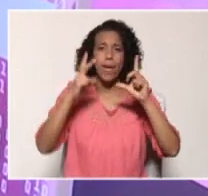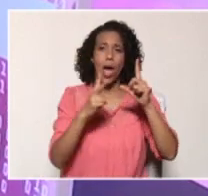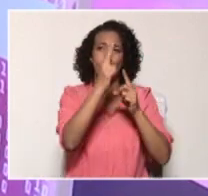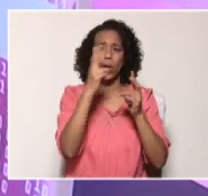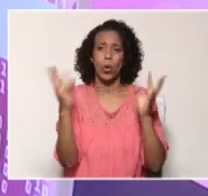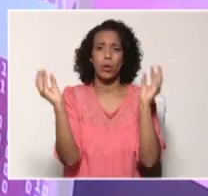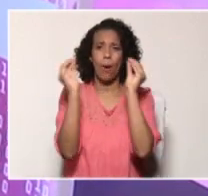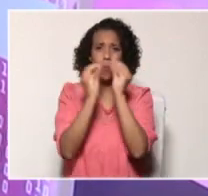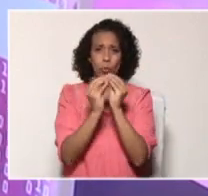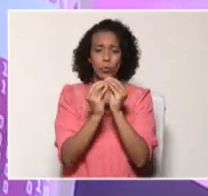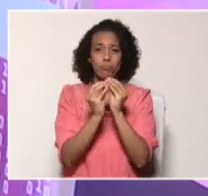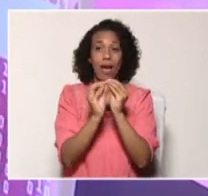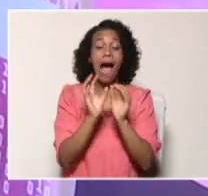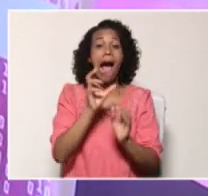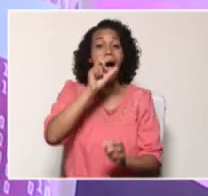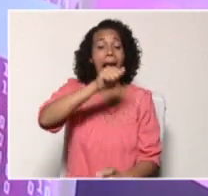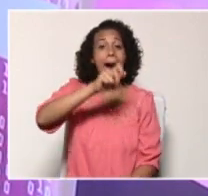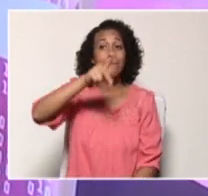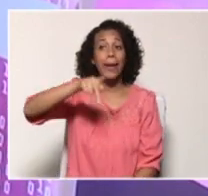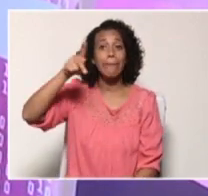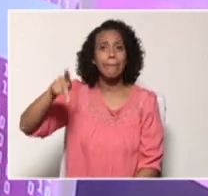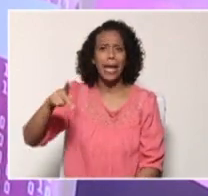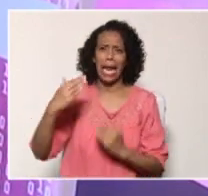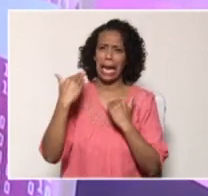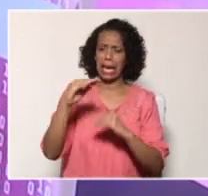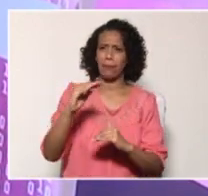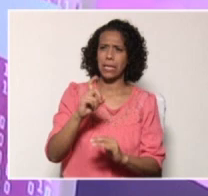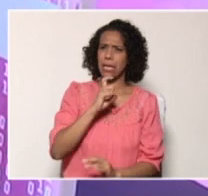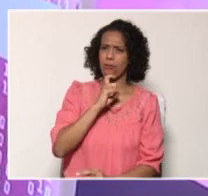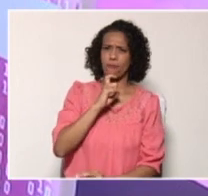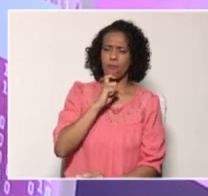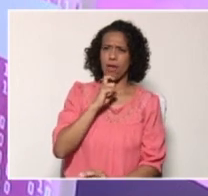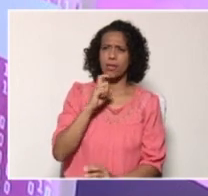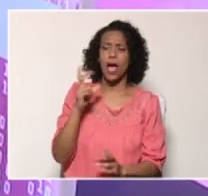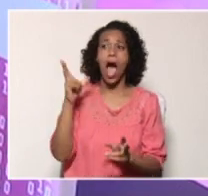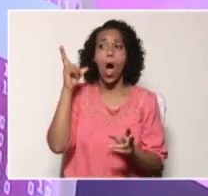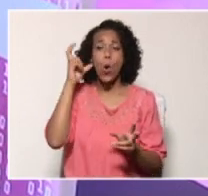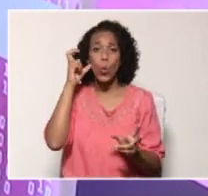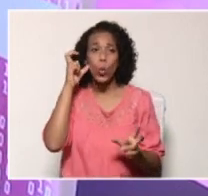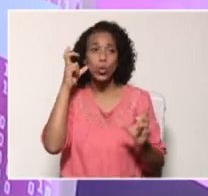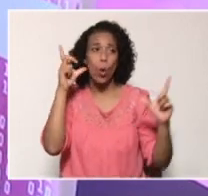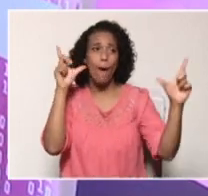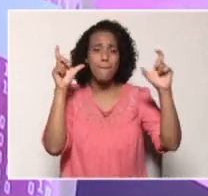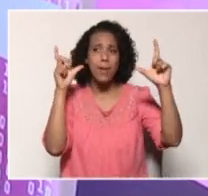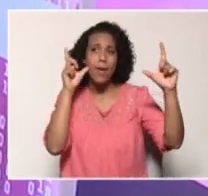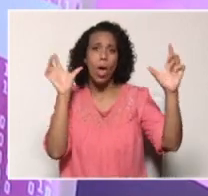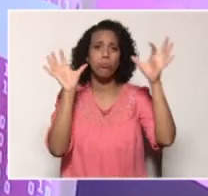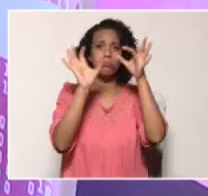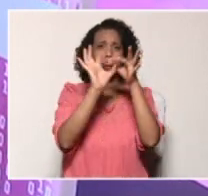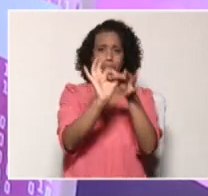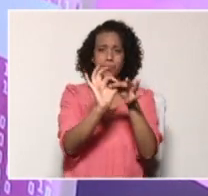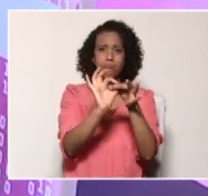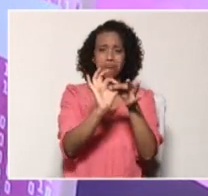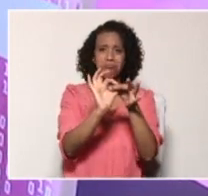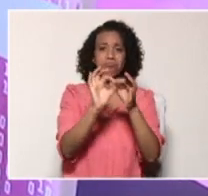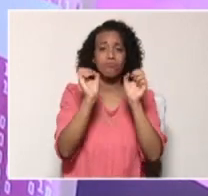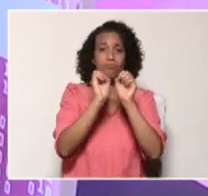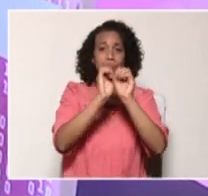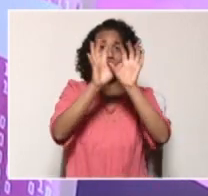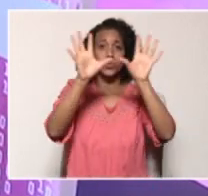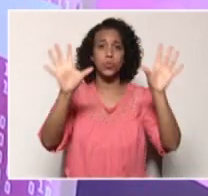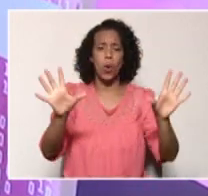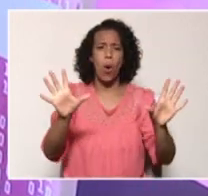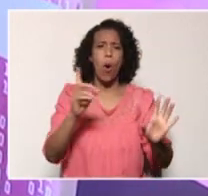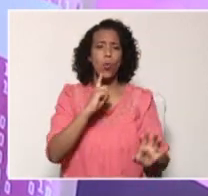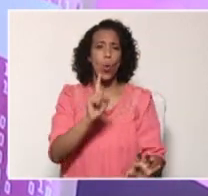Esta aplicación no tiene límite a ningún formato de audio y video. ni a formatos de resolución, ni